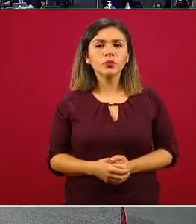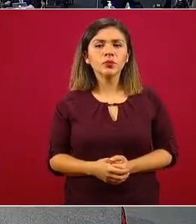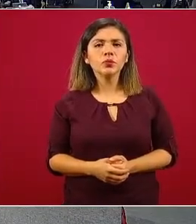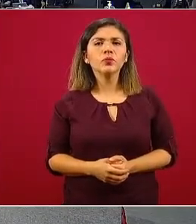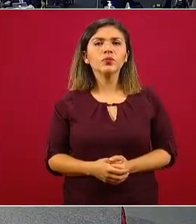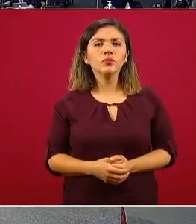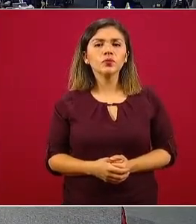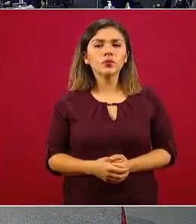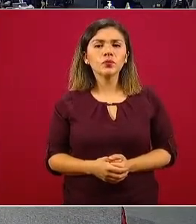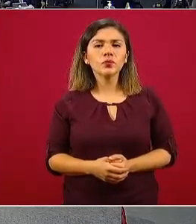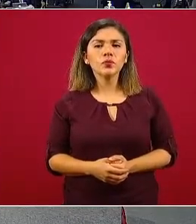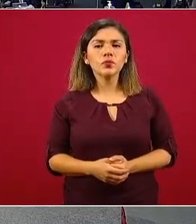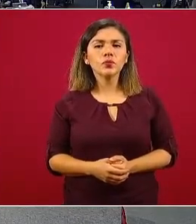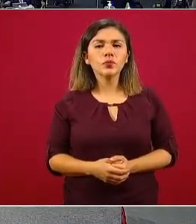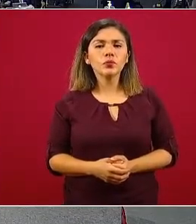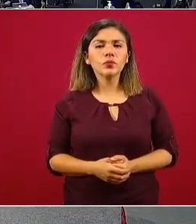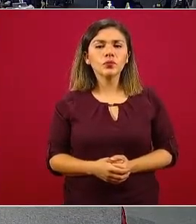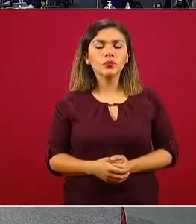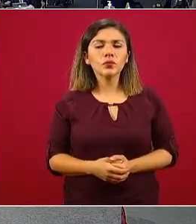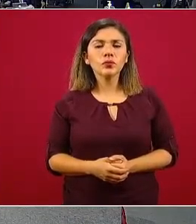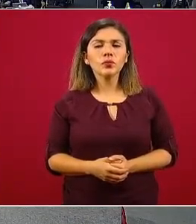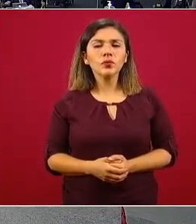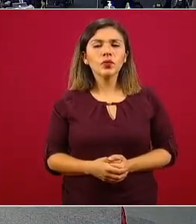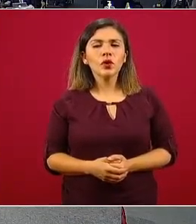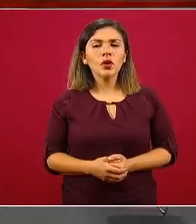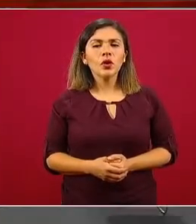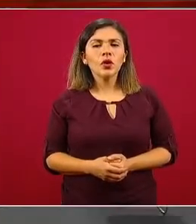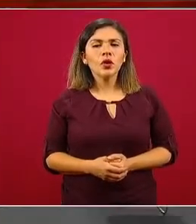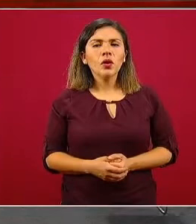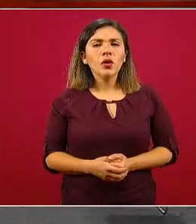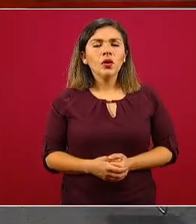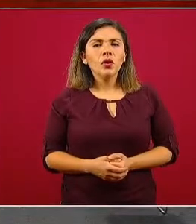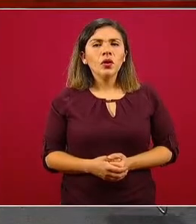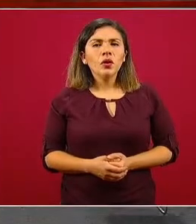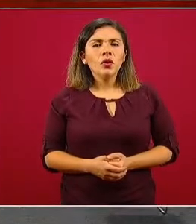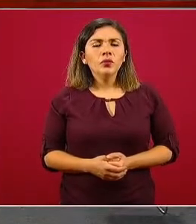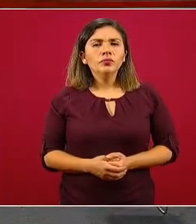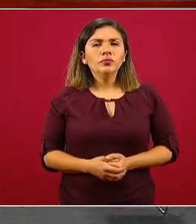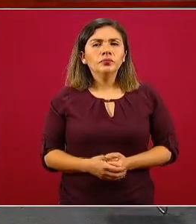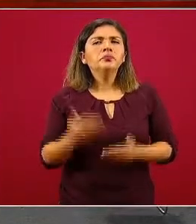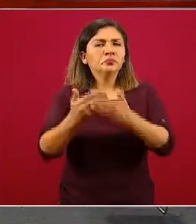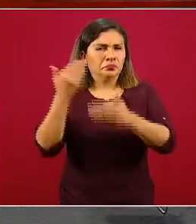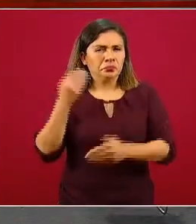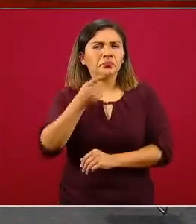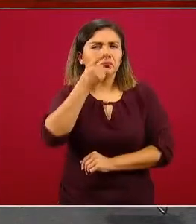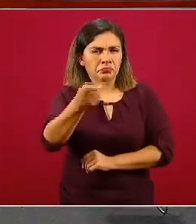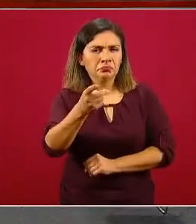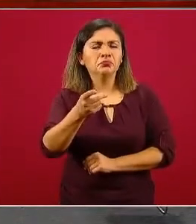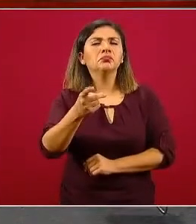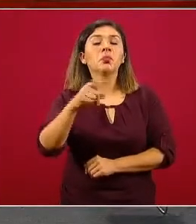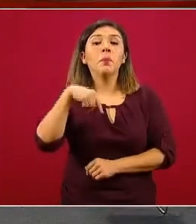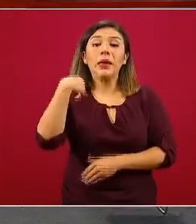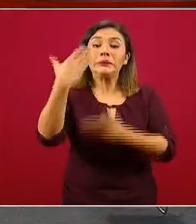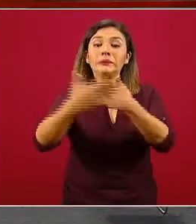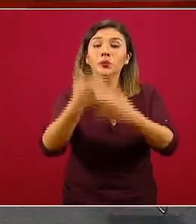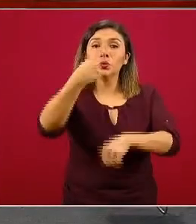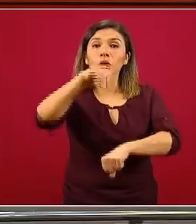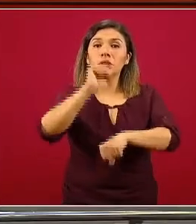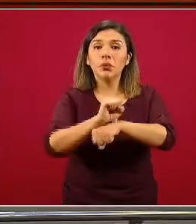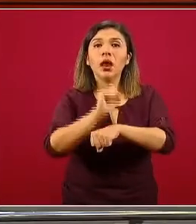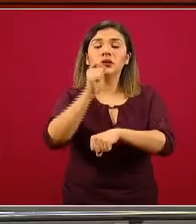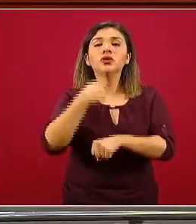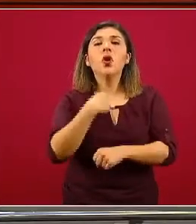Va a haber, como comentábamos, y lo vamos a, gracias por mencionarlo, porque a lo largo de la siguiente semana vamos a empezar todos los días a hablar